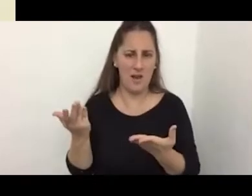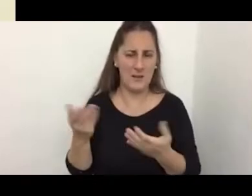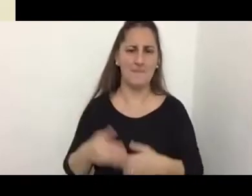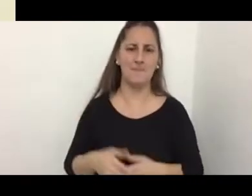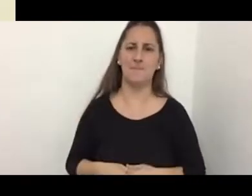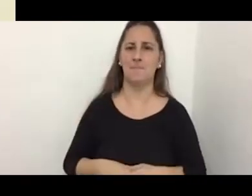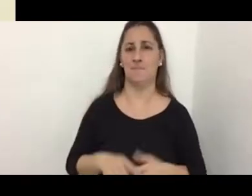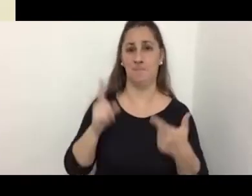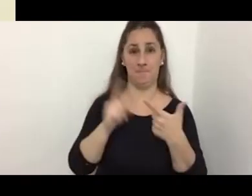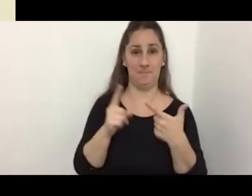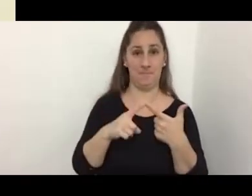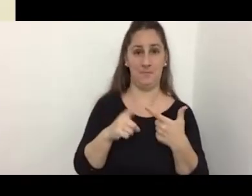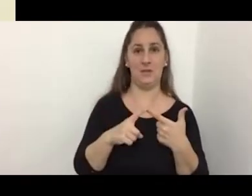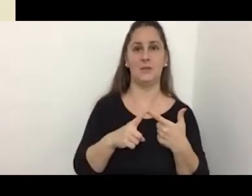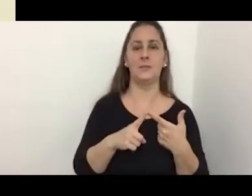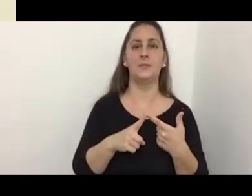Segundo,